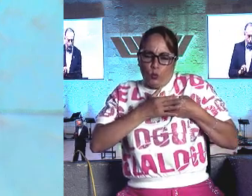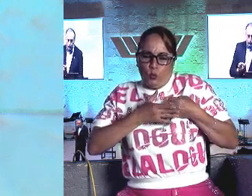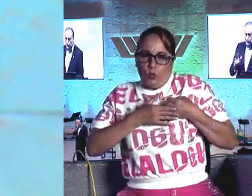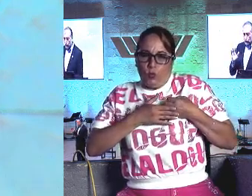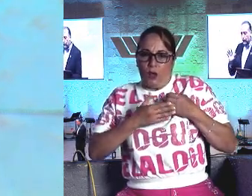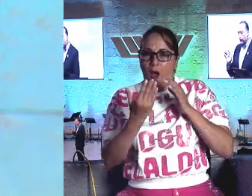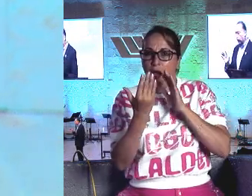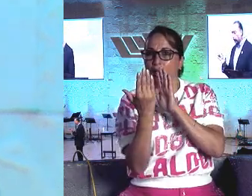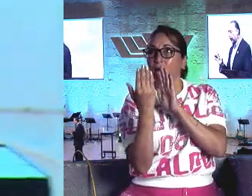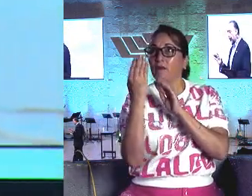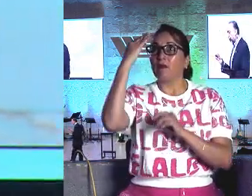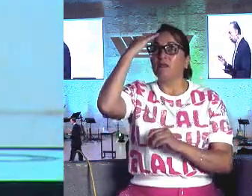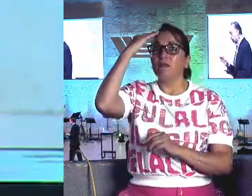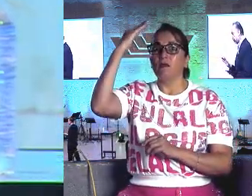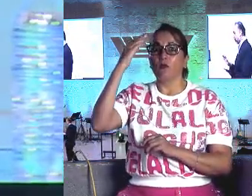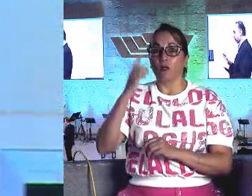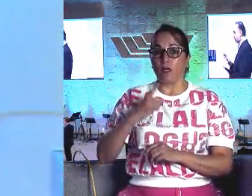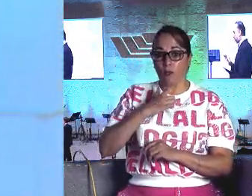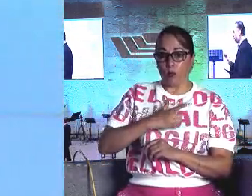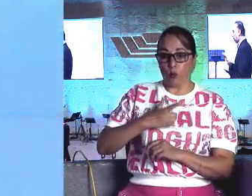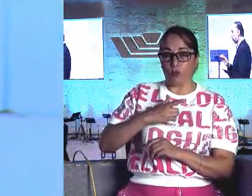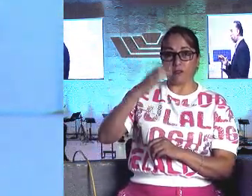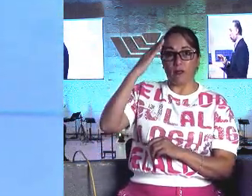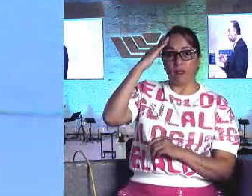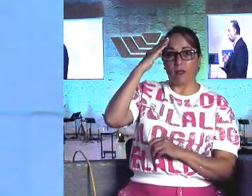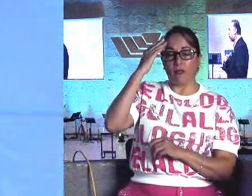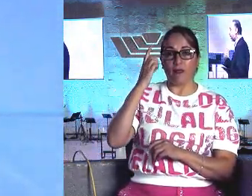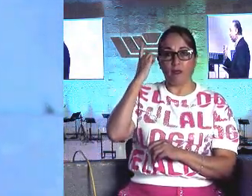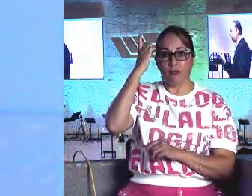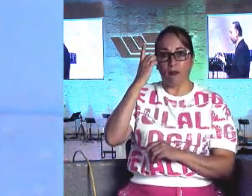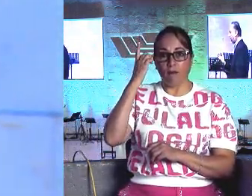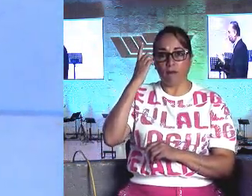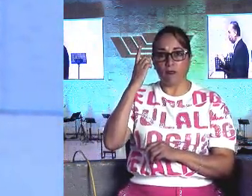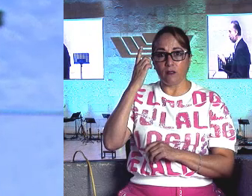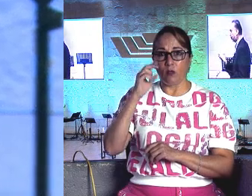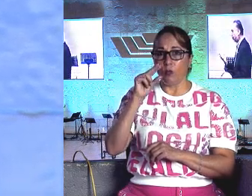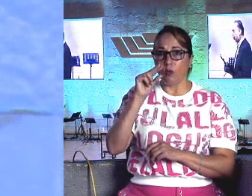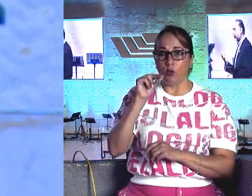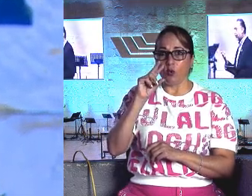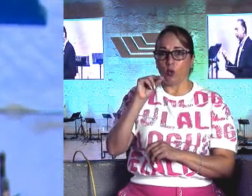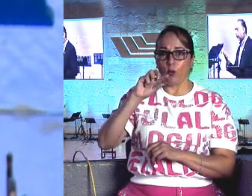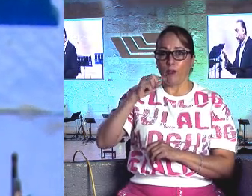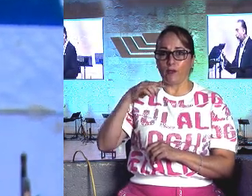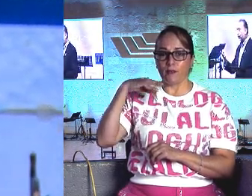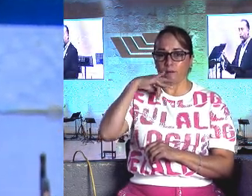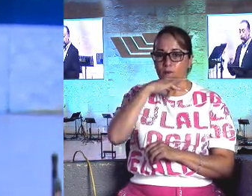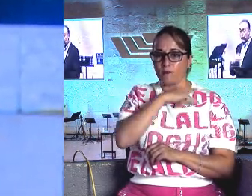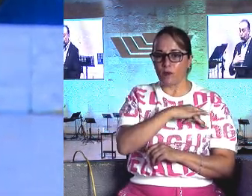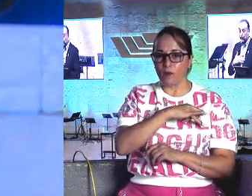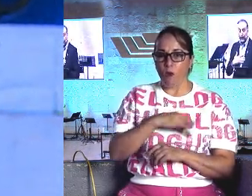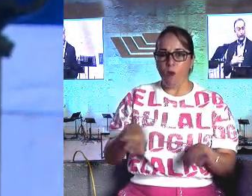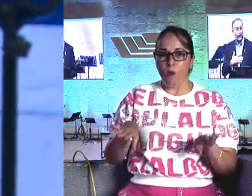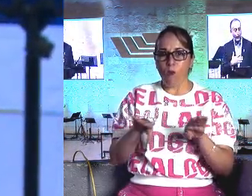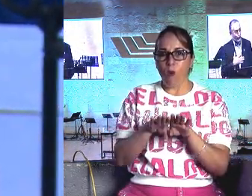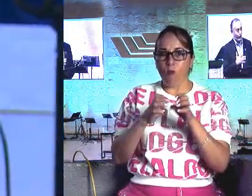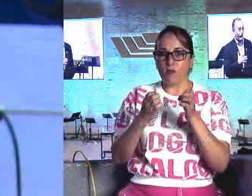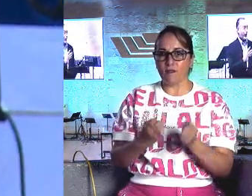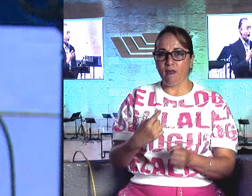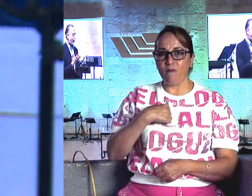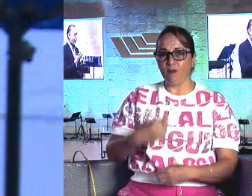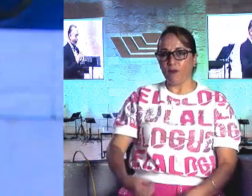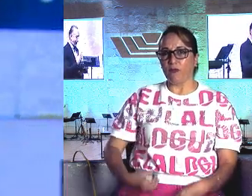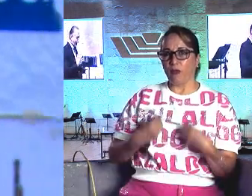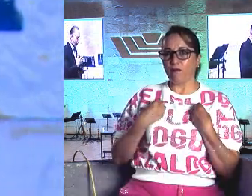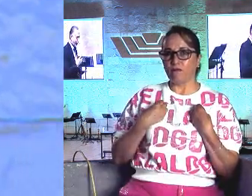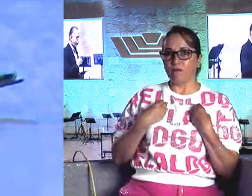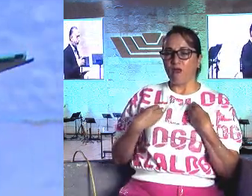Pero lo que me gusta de David es que David no aparenta. ¿Cómo estás, David? Bien, bien, bien. ¿Cómo debe estar un hijo